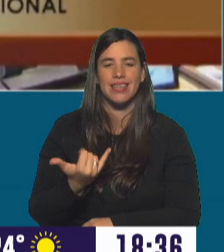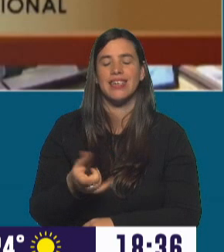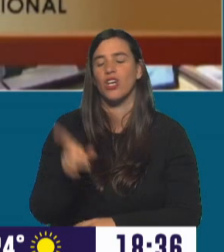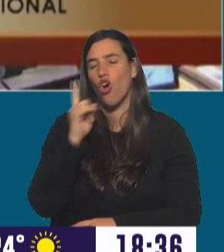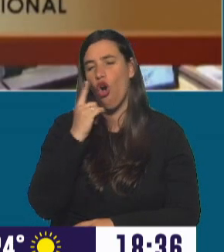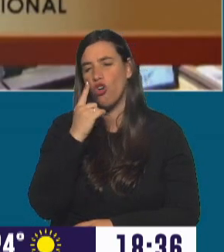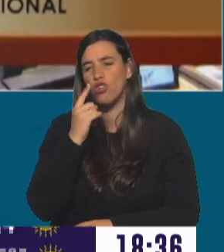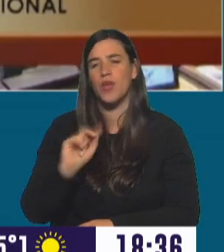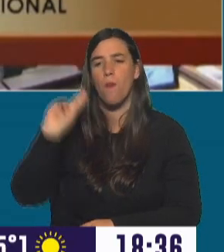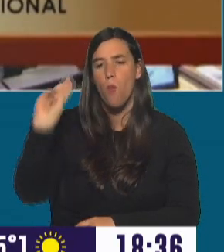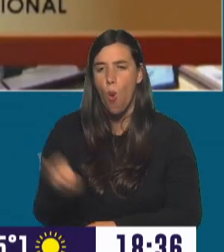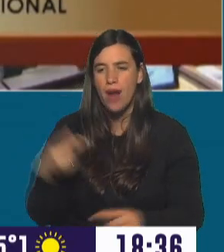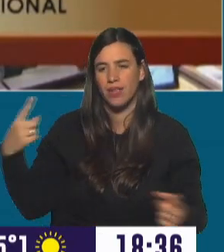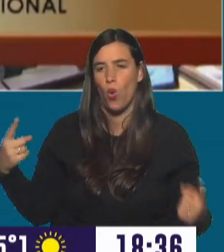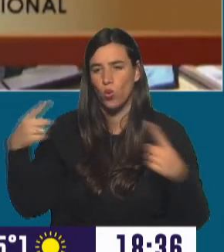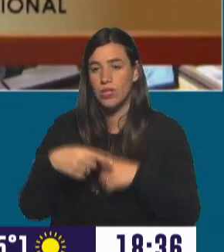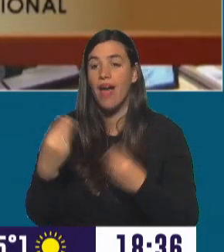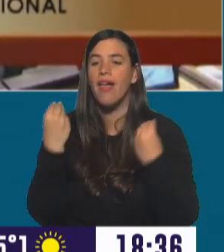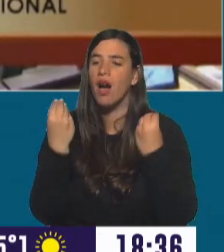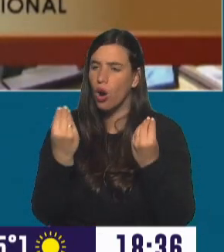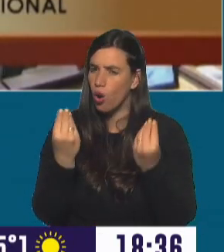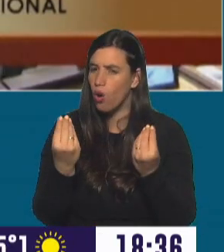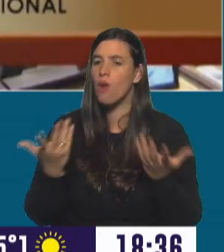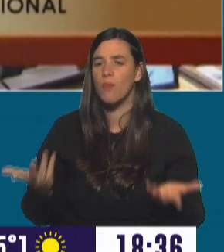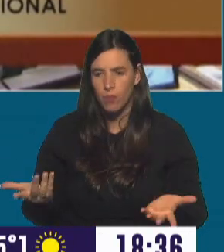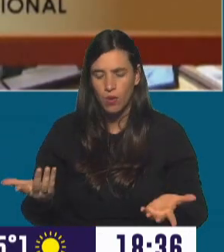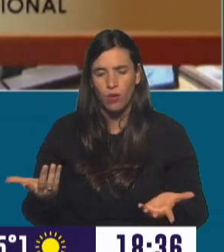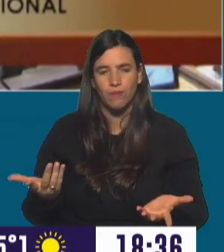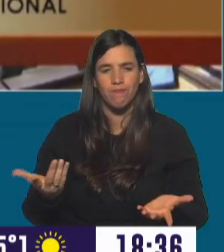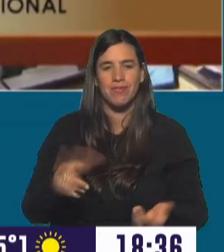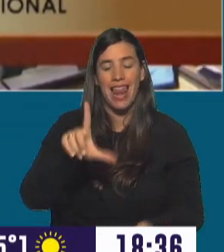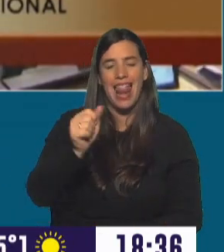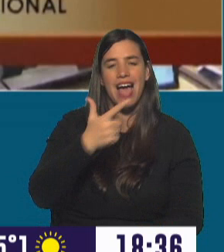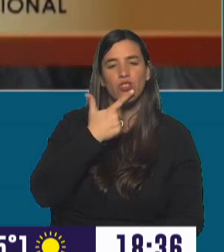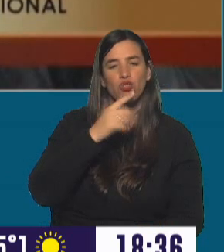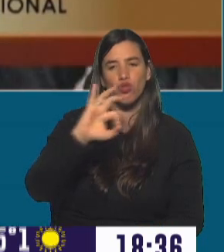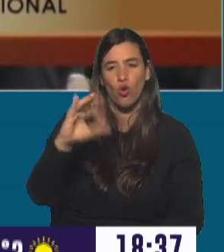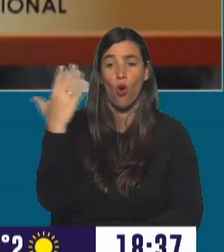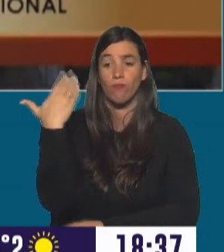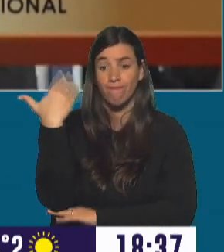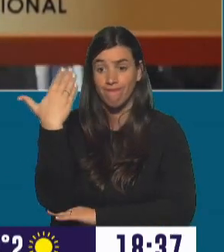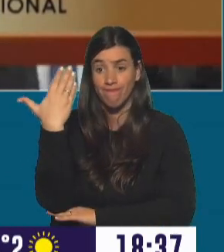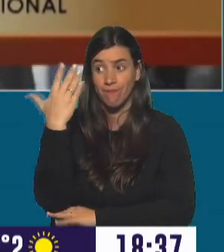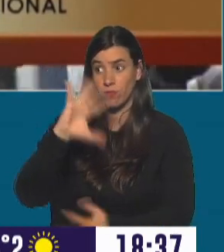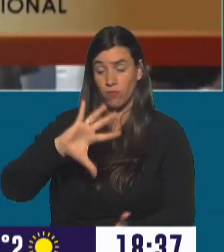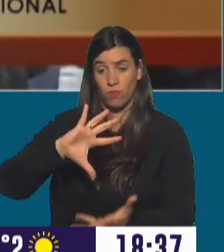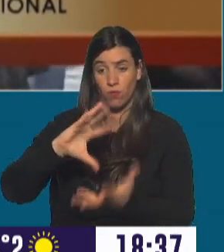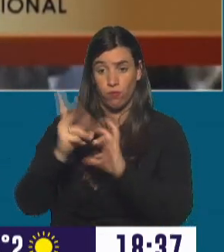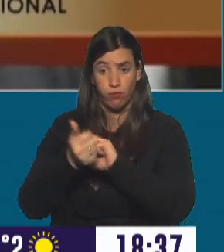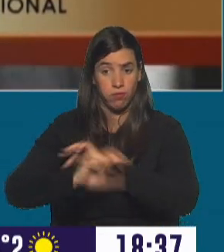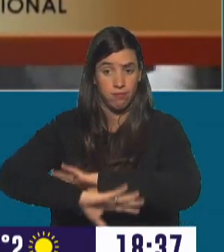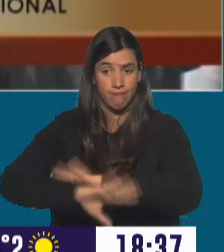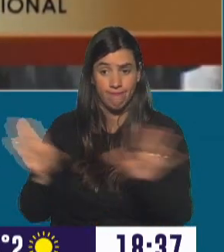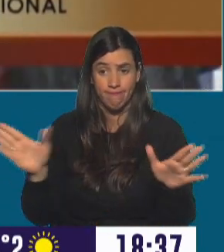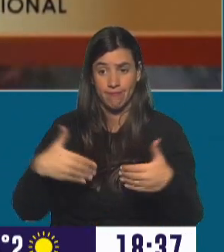lo cual Guillermo Lasso podría recurrir a esta figura y disolver directamente la Asamblea Nacional, gobernar